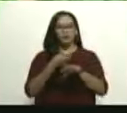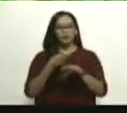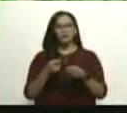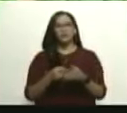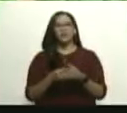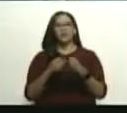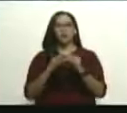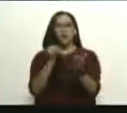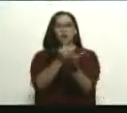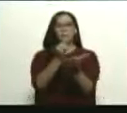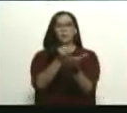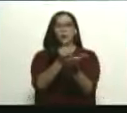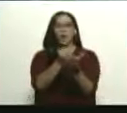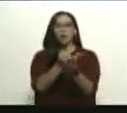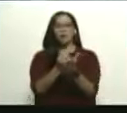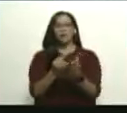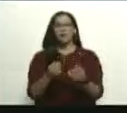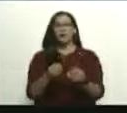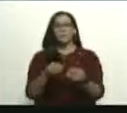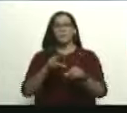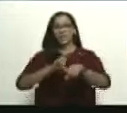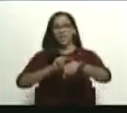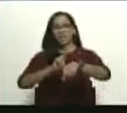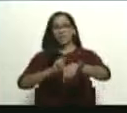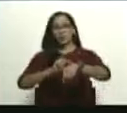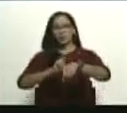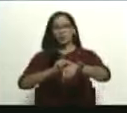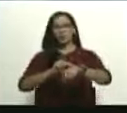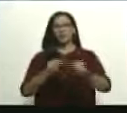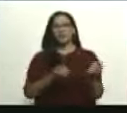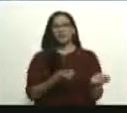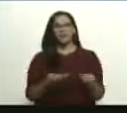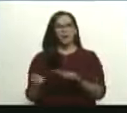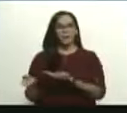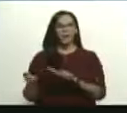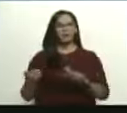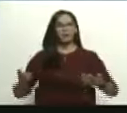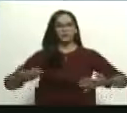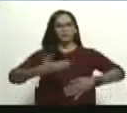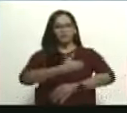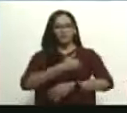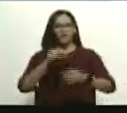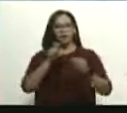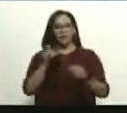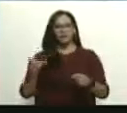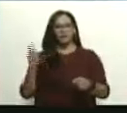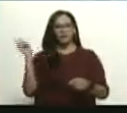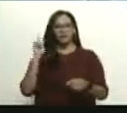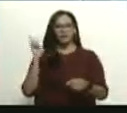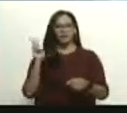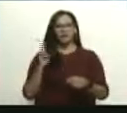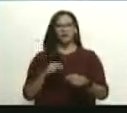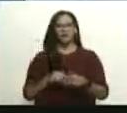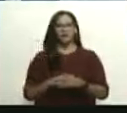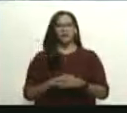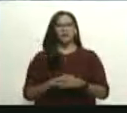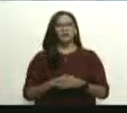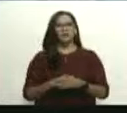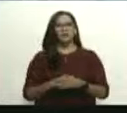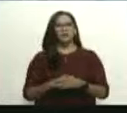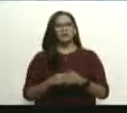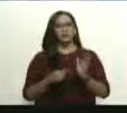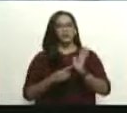pruebas, exámenes médicos y, por supuesto, esa bienvenida calurosa a los compatriotas venezolanos y venezolanas que